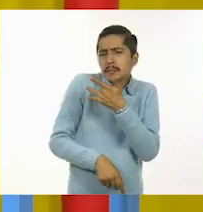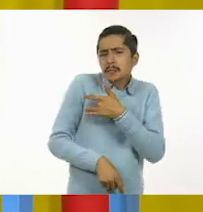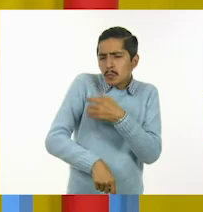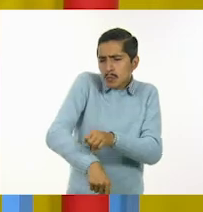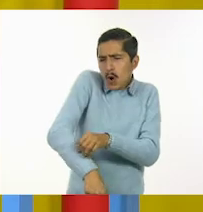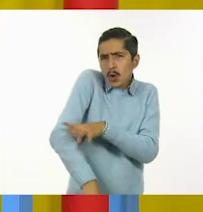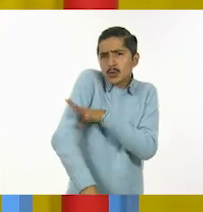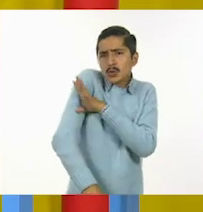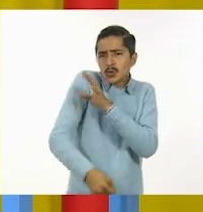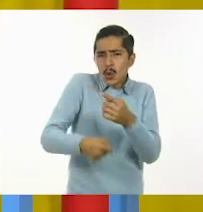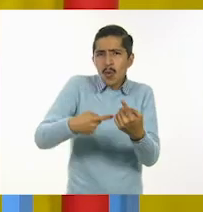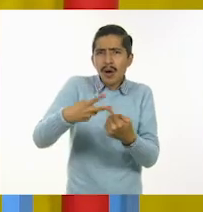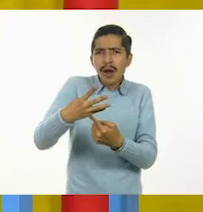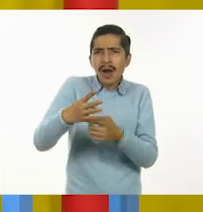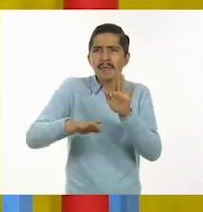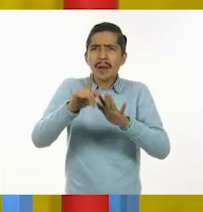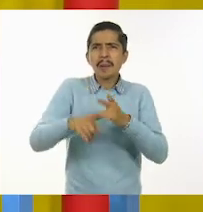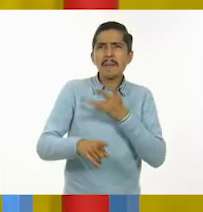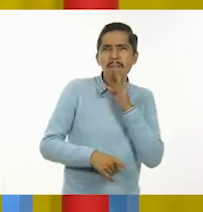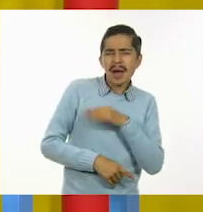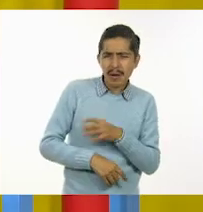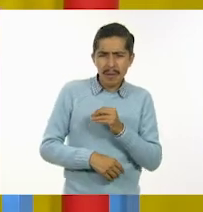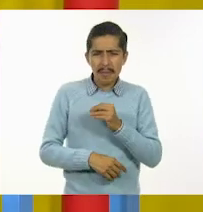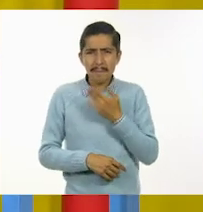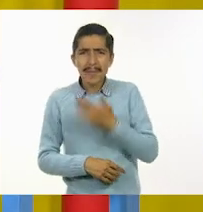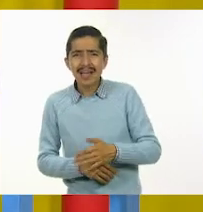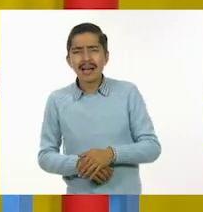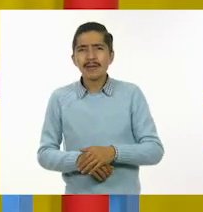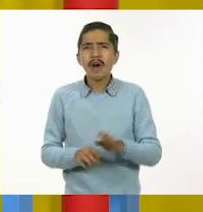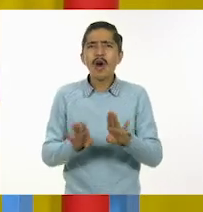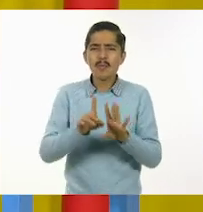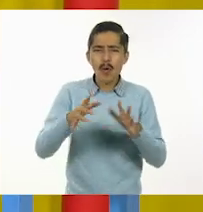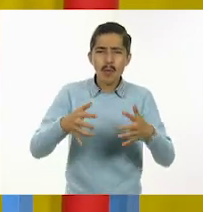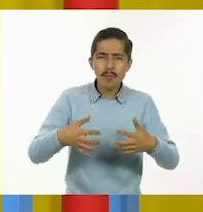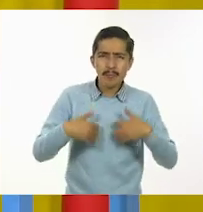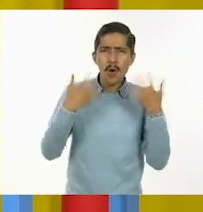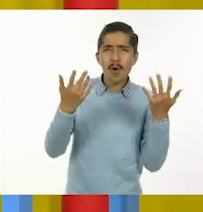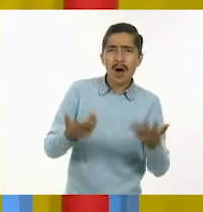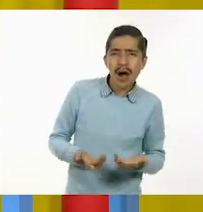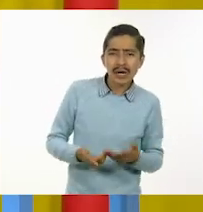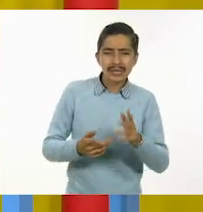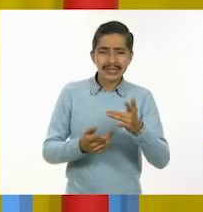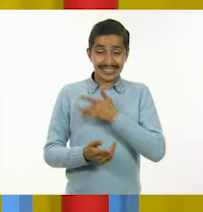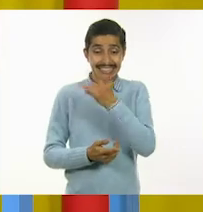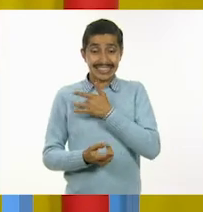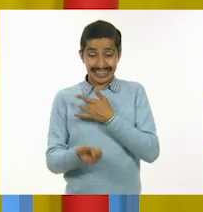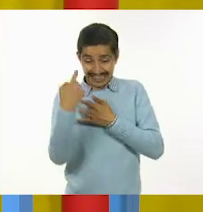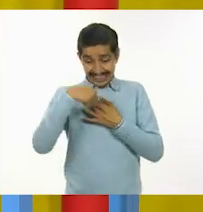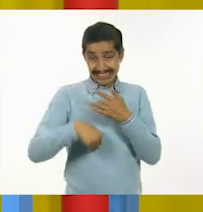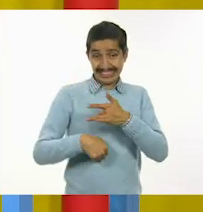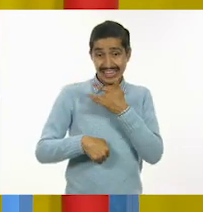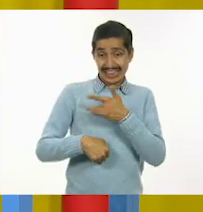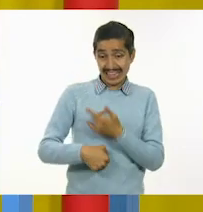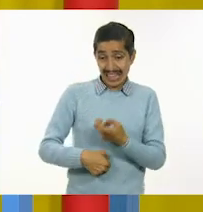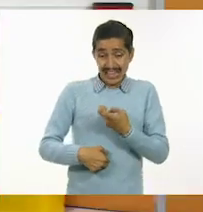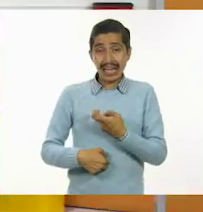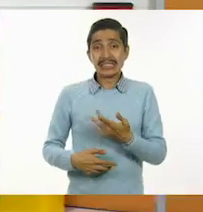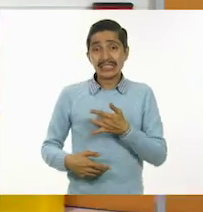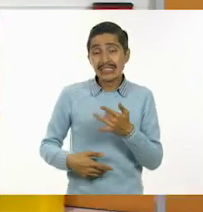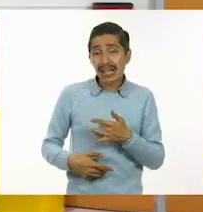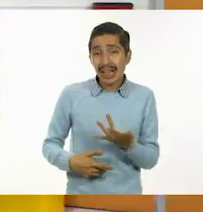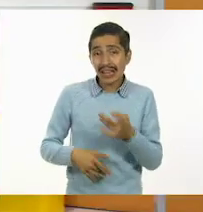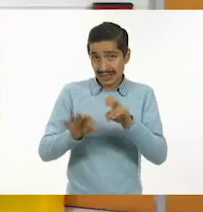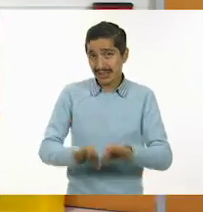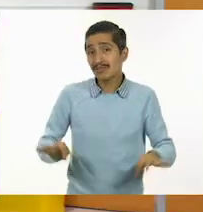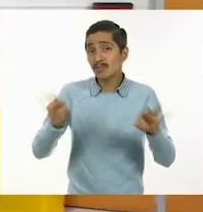lo que nos da bienestar o malestar es cómo reaccionamos ante lo que sentimos. Eso es lo importante, ¿no, Héctor? Sí.